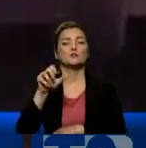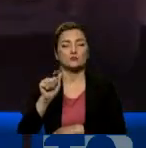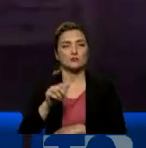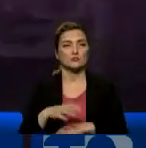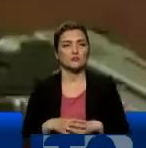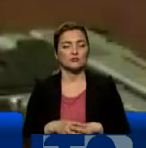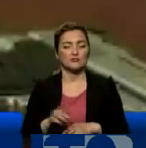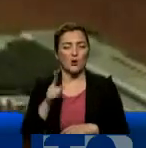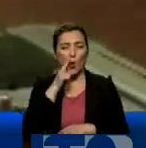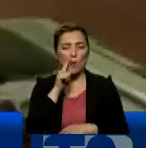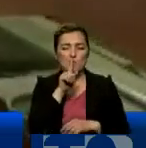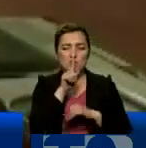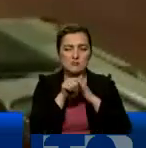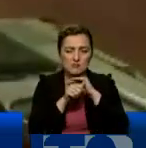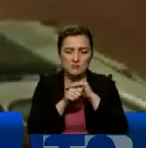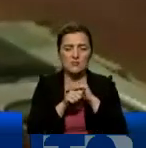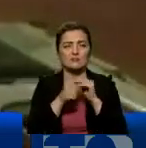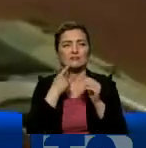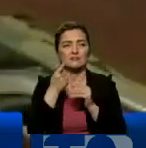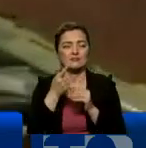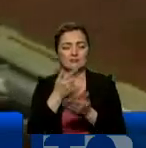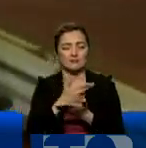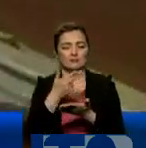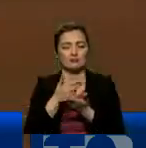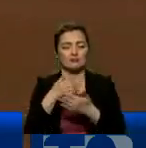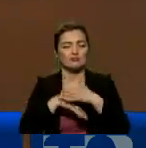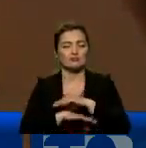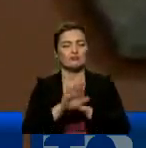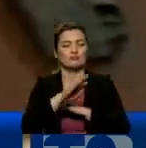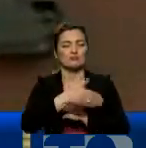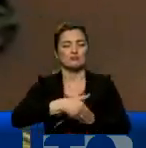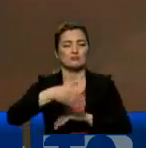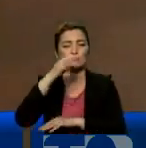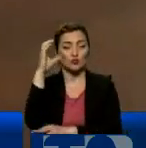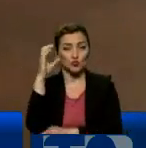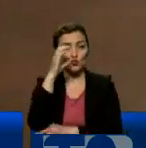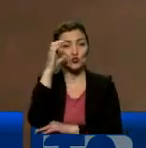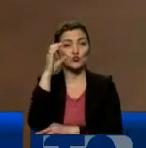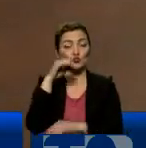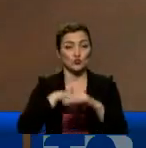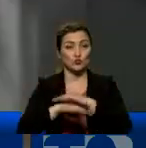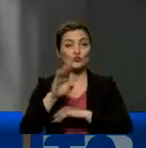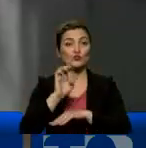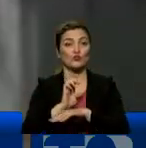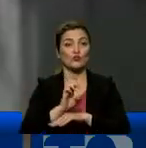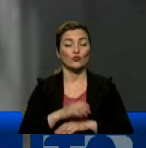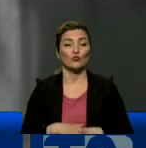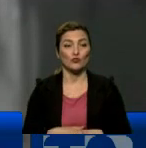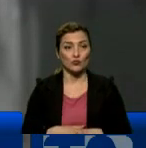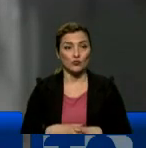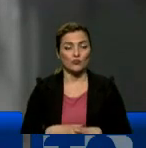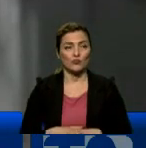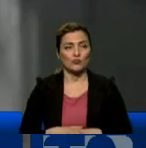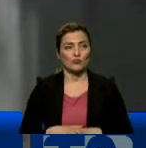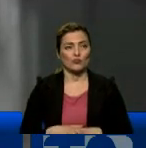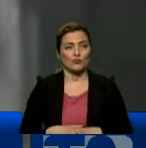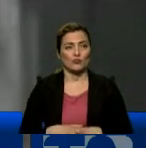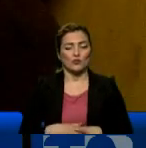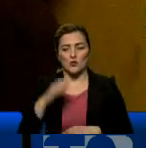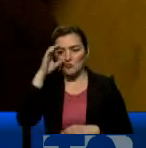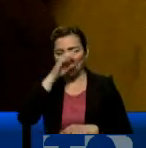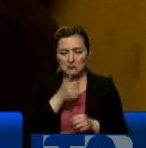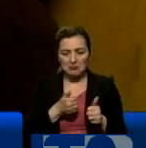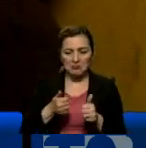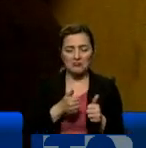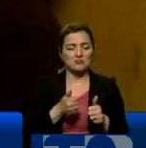la clandestinidad, el hombre asegura que estas armas las ingresan por la frontera colombiana al país y que son imposibles de ser rastreadas.